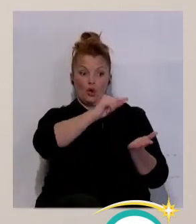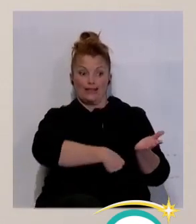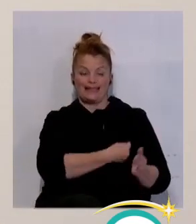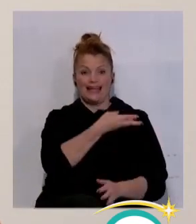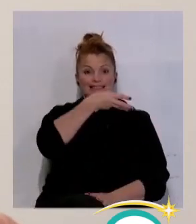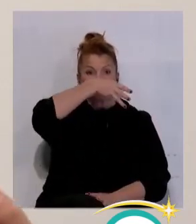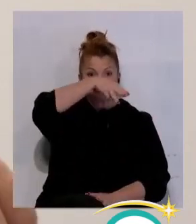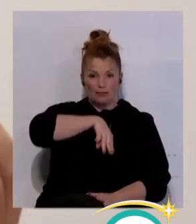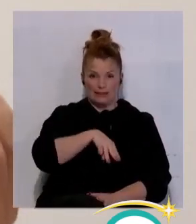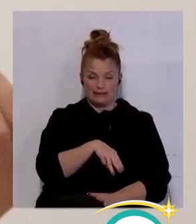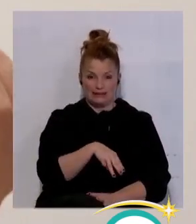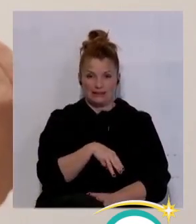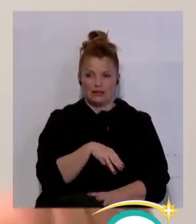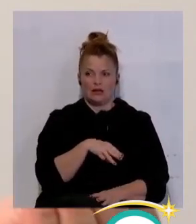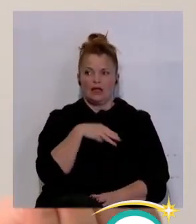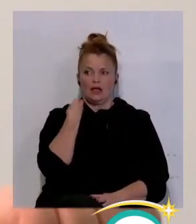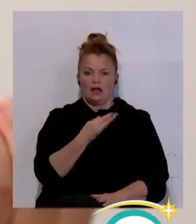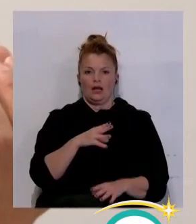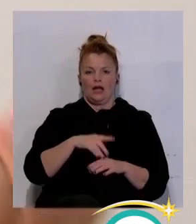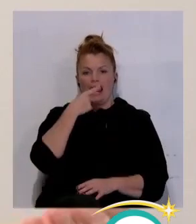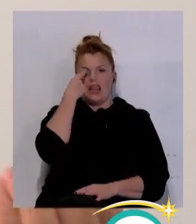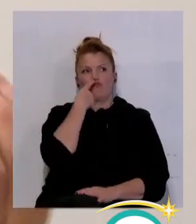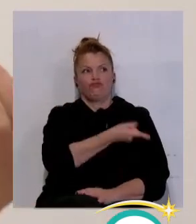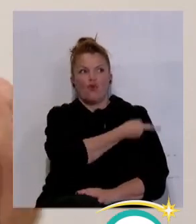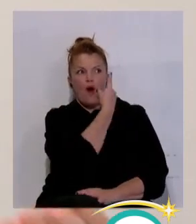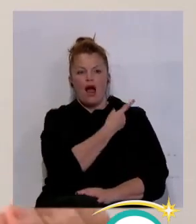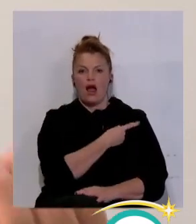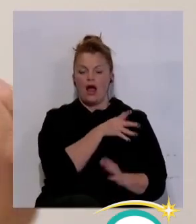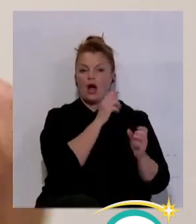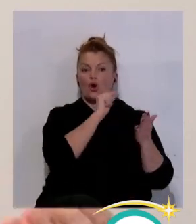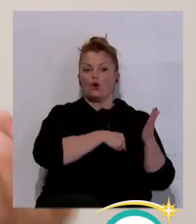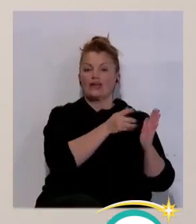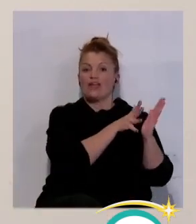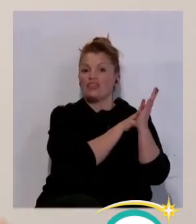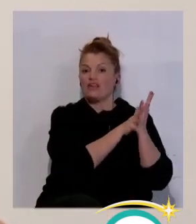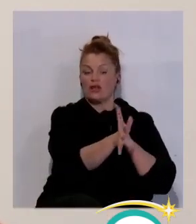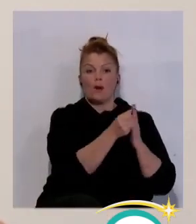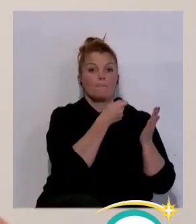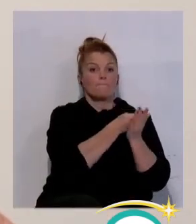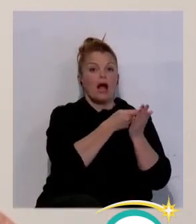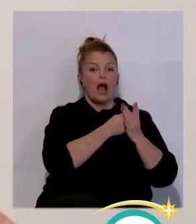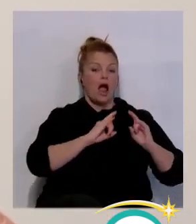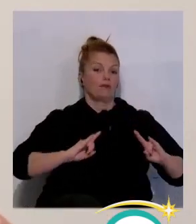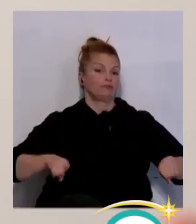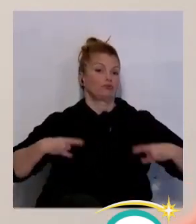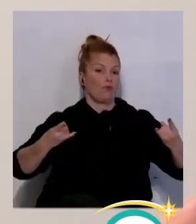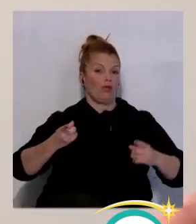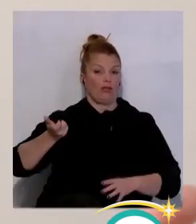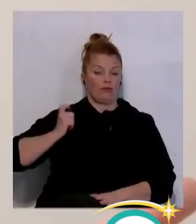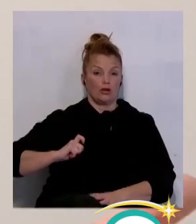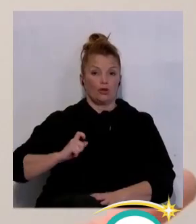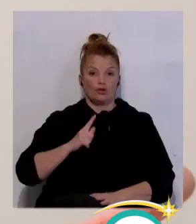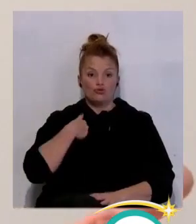3 meses y en Lisboa lo contratan indefinido y le pagan el triple, me voy a